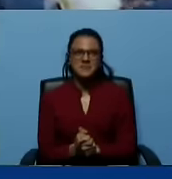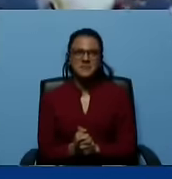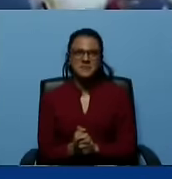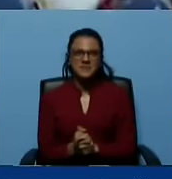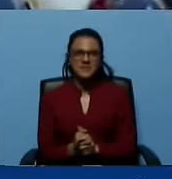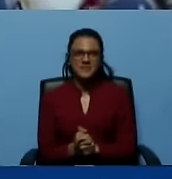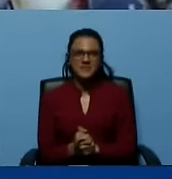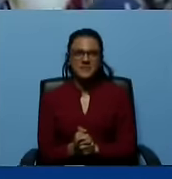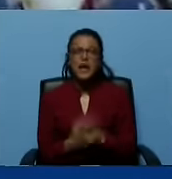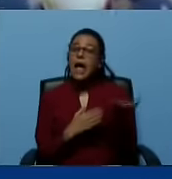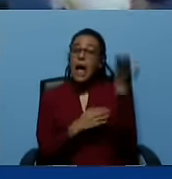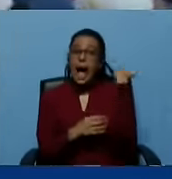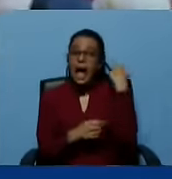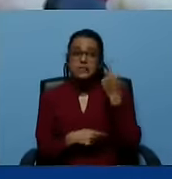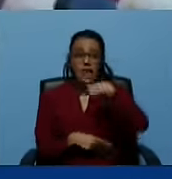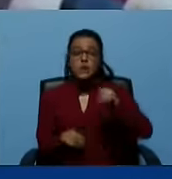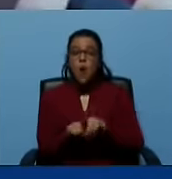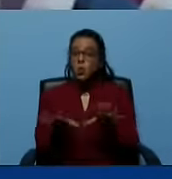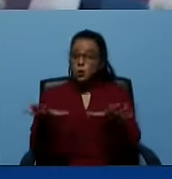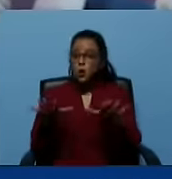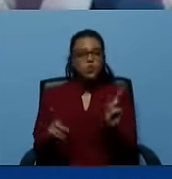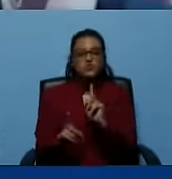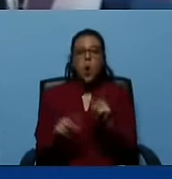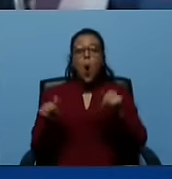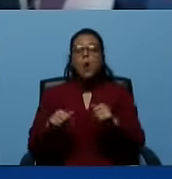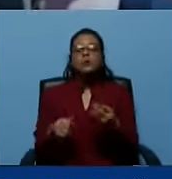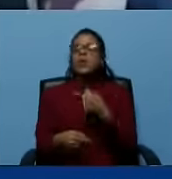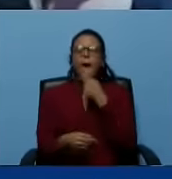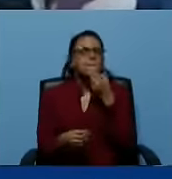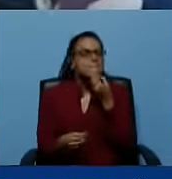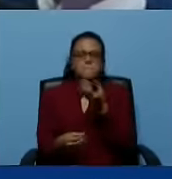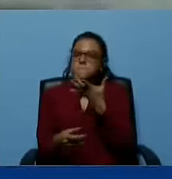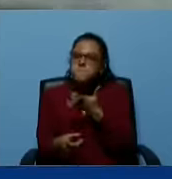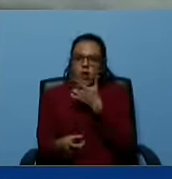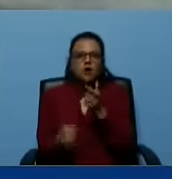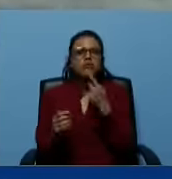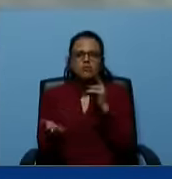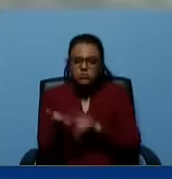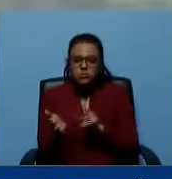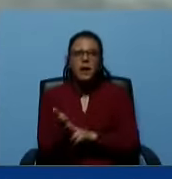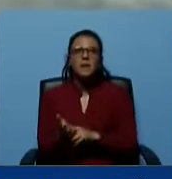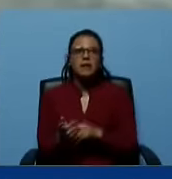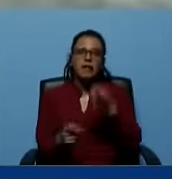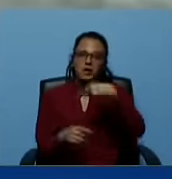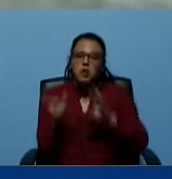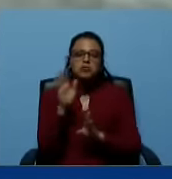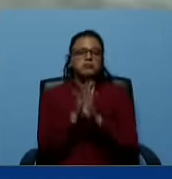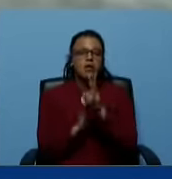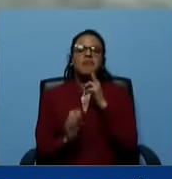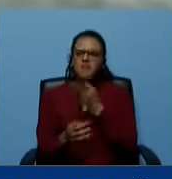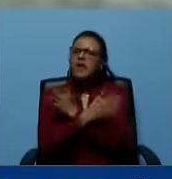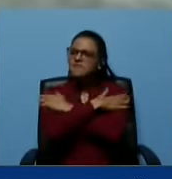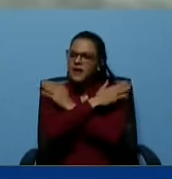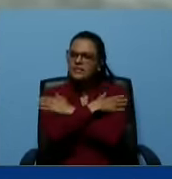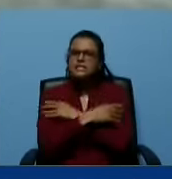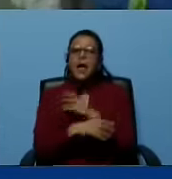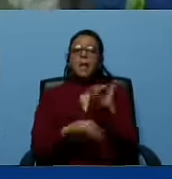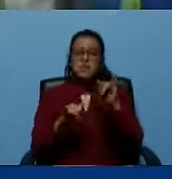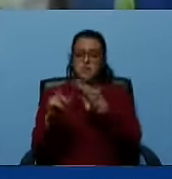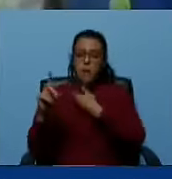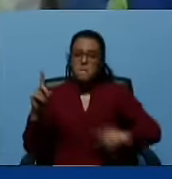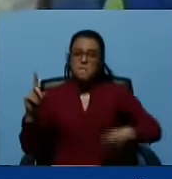No estaba tan bello como ahorita, ¿verdad, Silvia? Está hermosísimo. Quiero felicitar a la presidenta